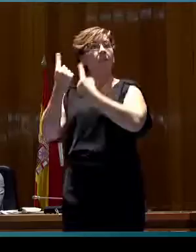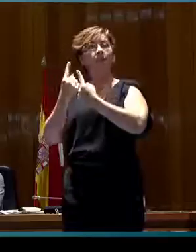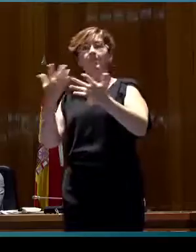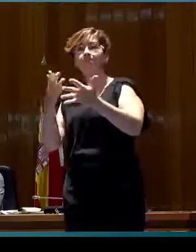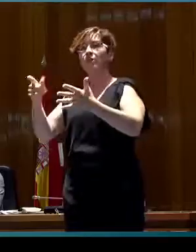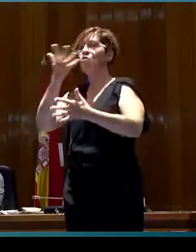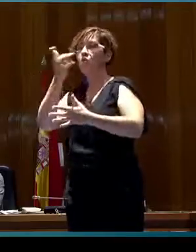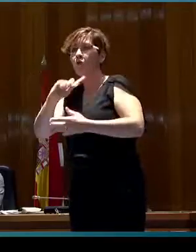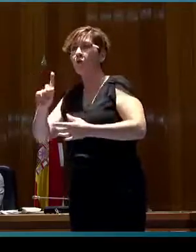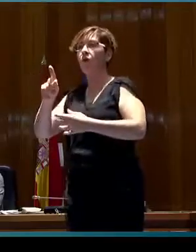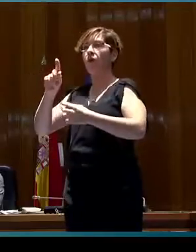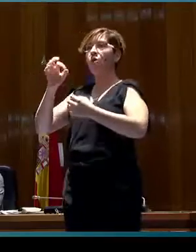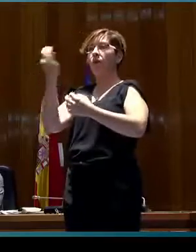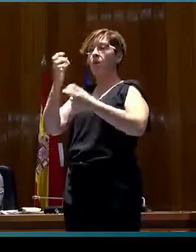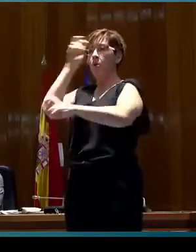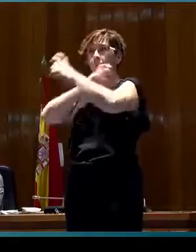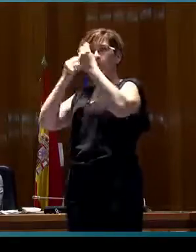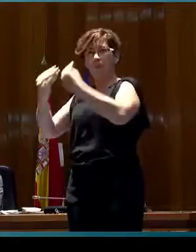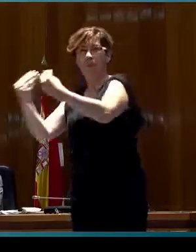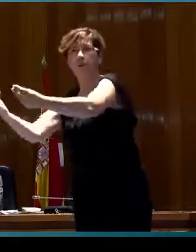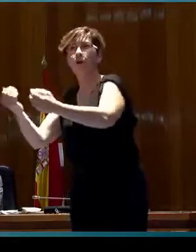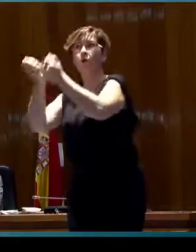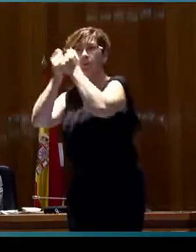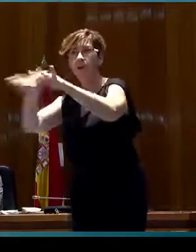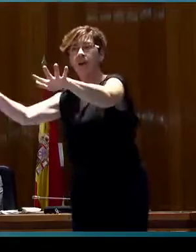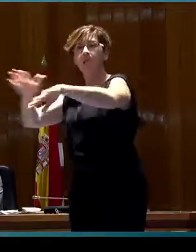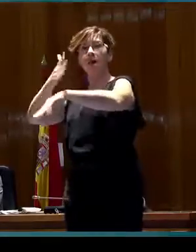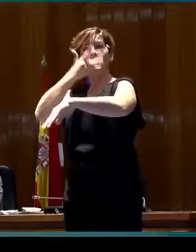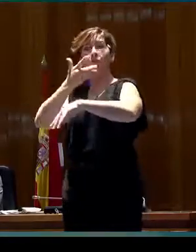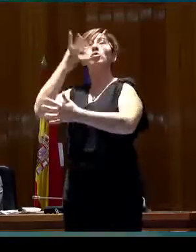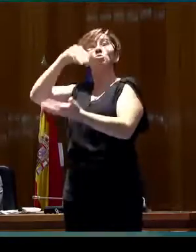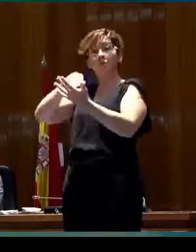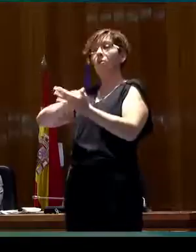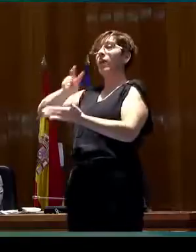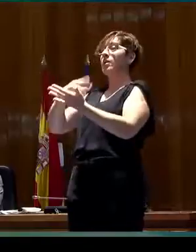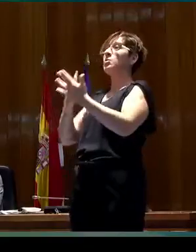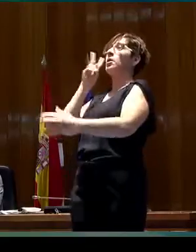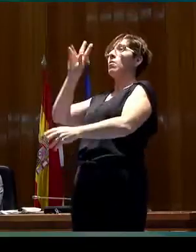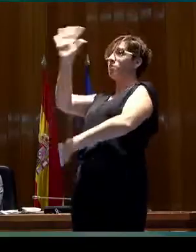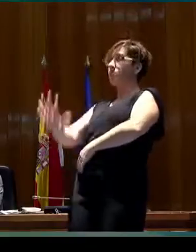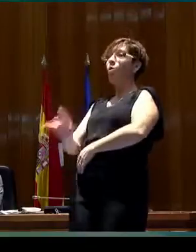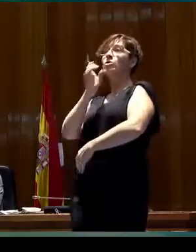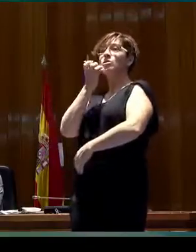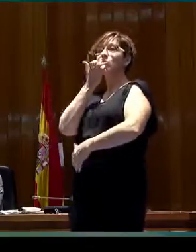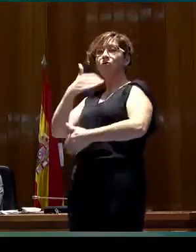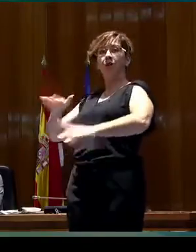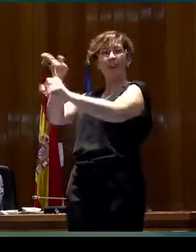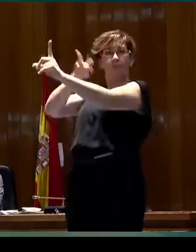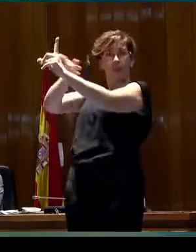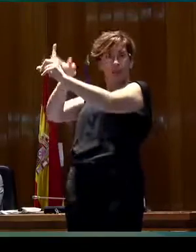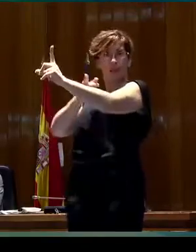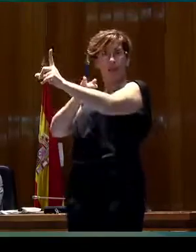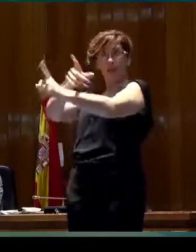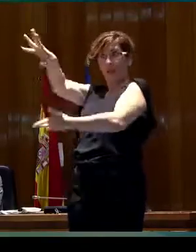en ocasiones el intérprete se considera un referente normalizador que evidentemente es interesante estudiar